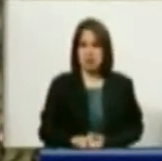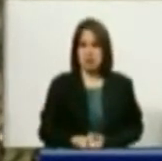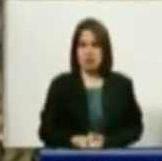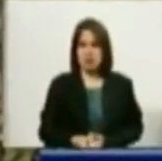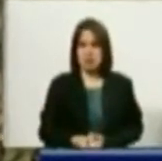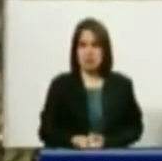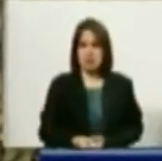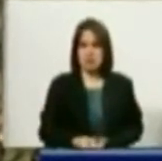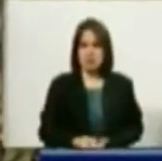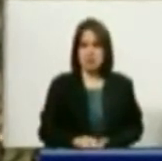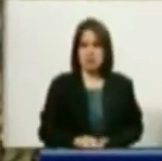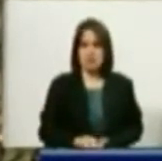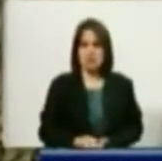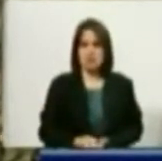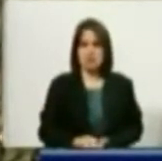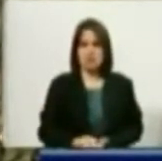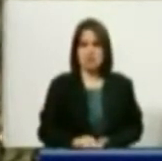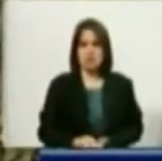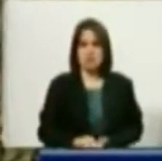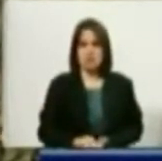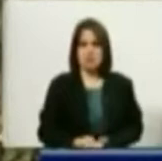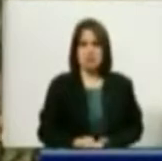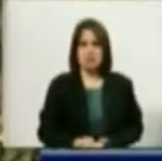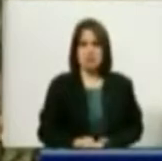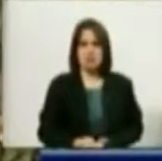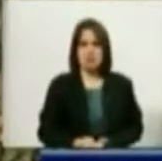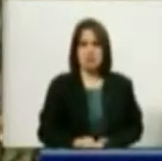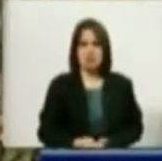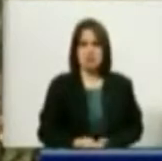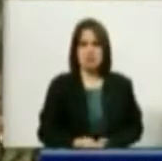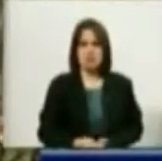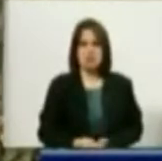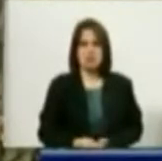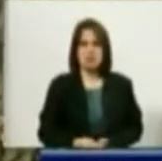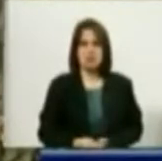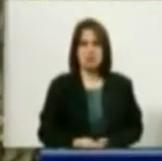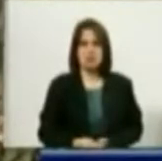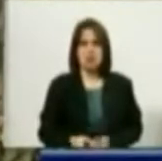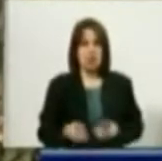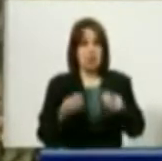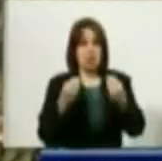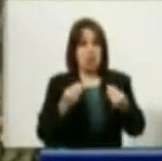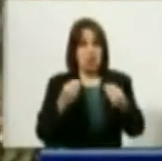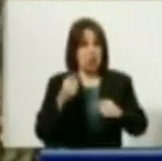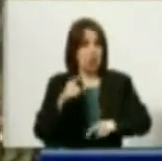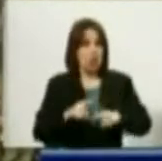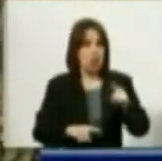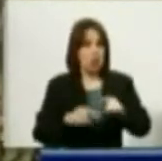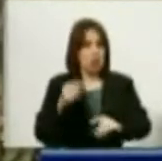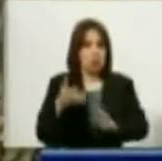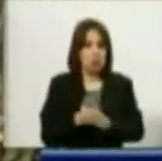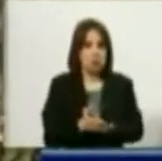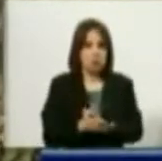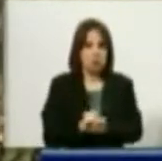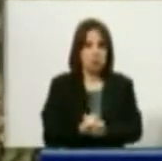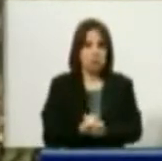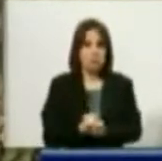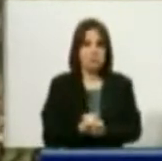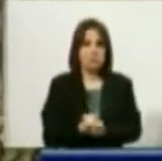el día lunes 10 del nacional no no circula los lunes Ahora son flojos